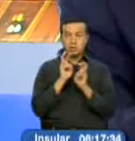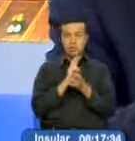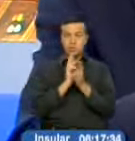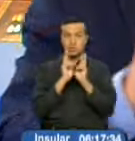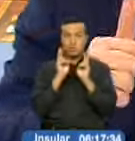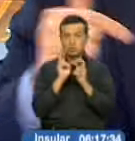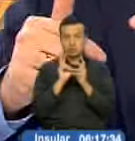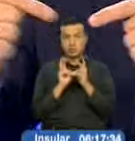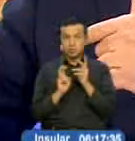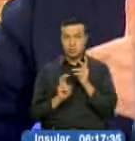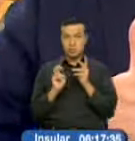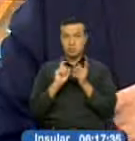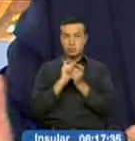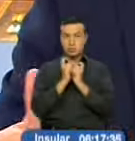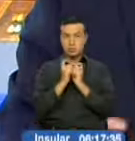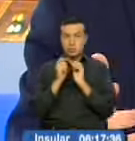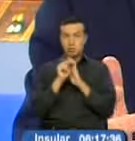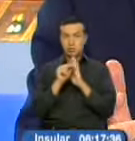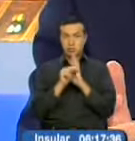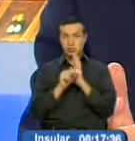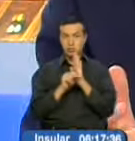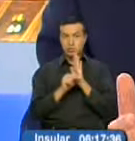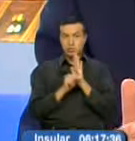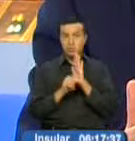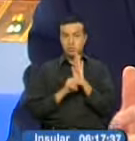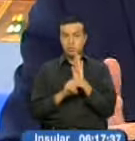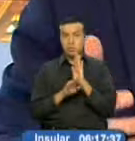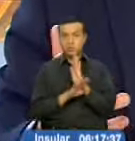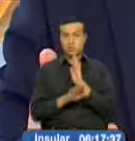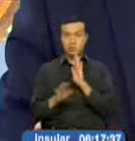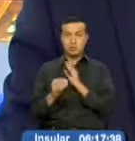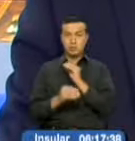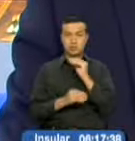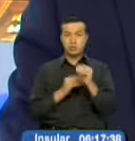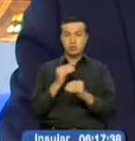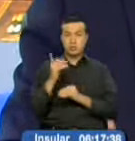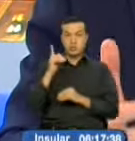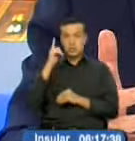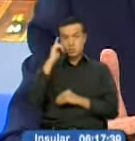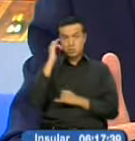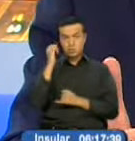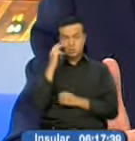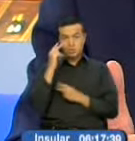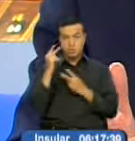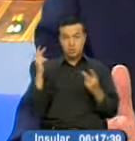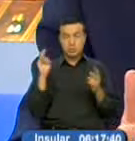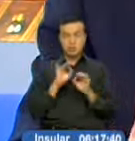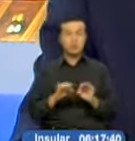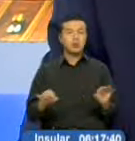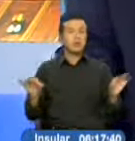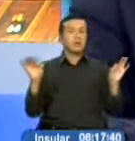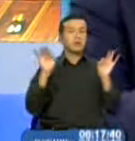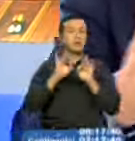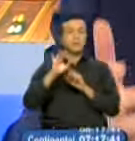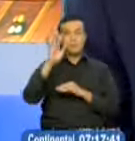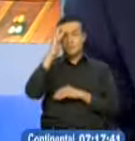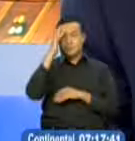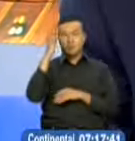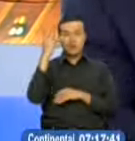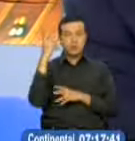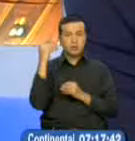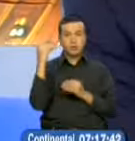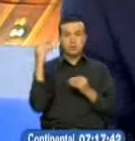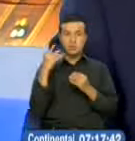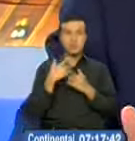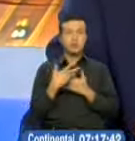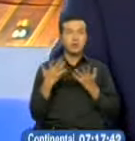casos y o este cambio de norma en otros casos que según el gobierno actual eran necesarios porque había un gran